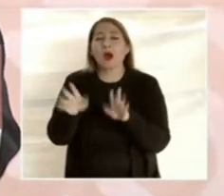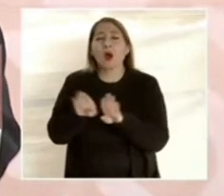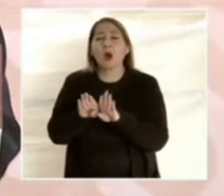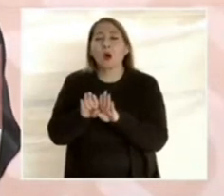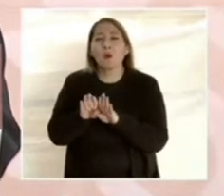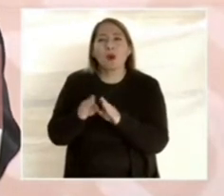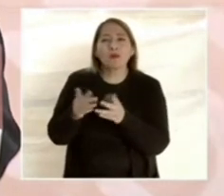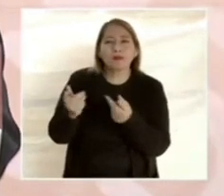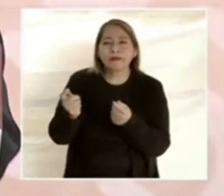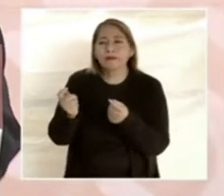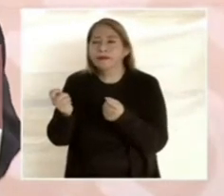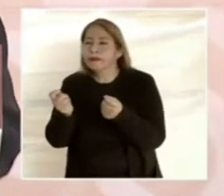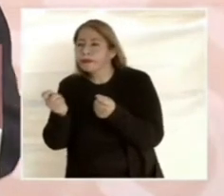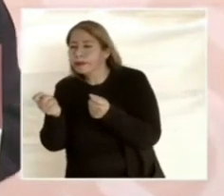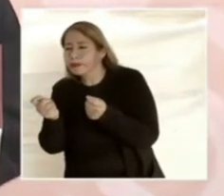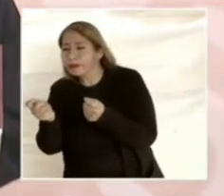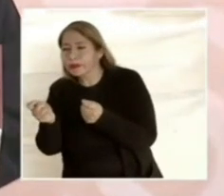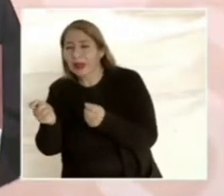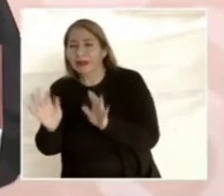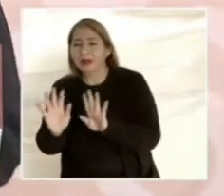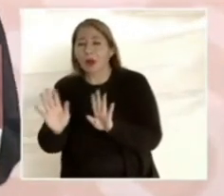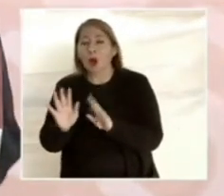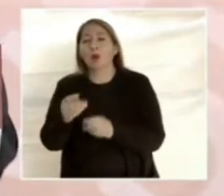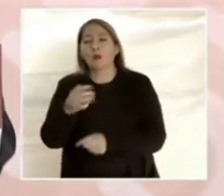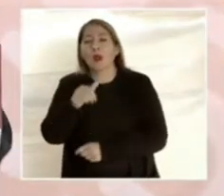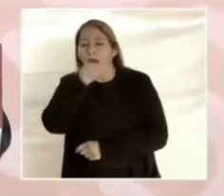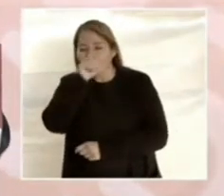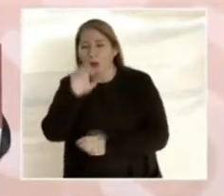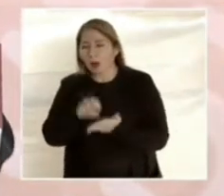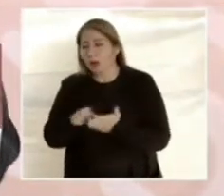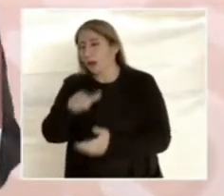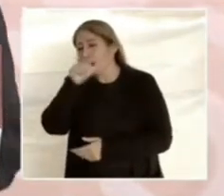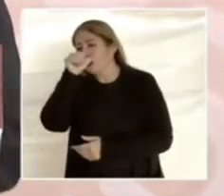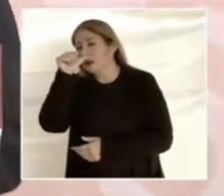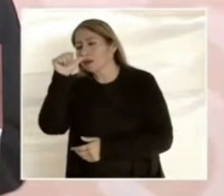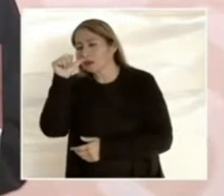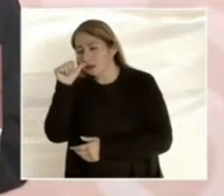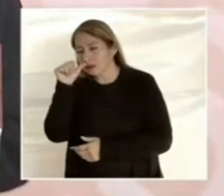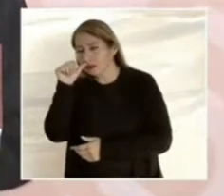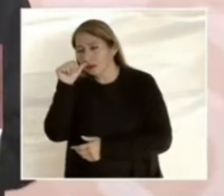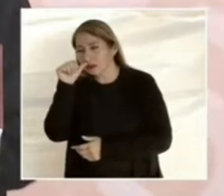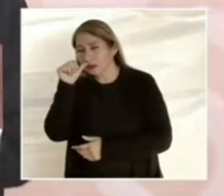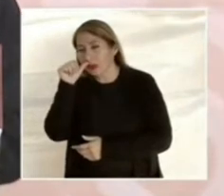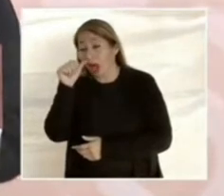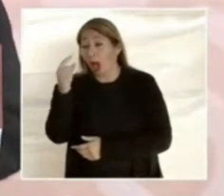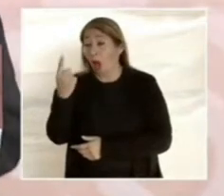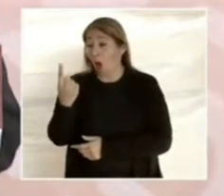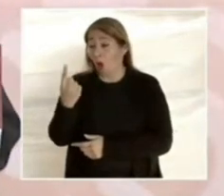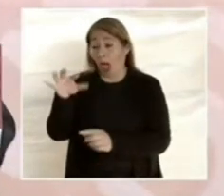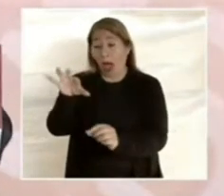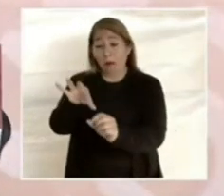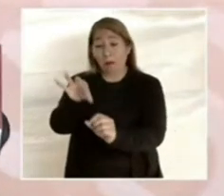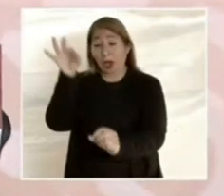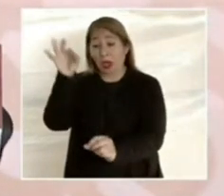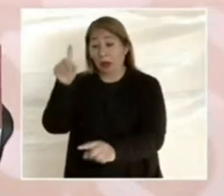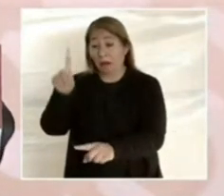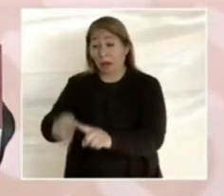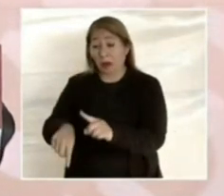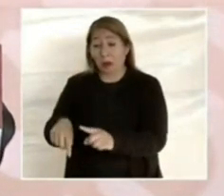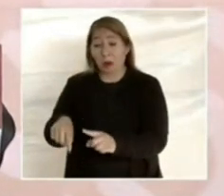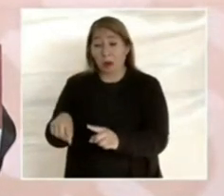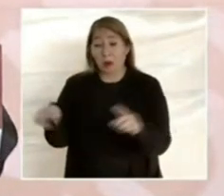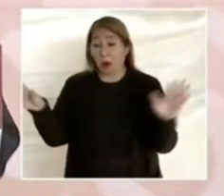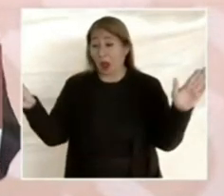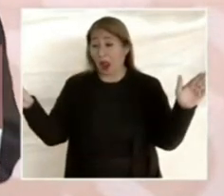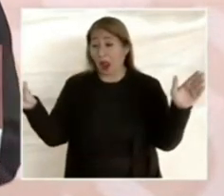en expresión de Juárez, no le quitan ni una pluma a